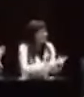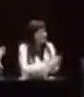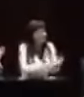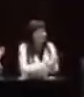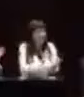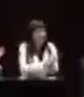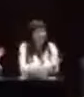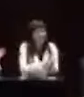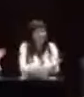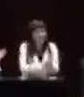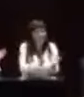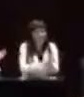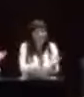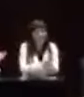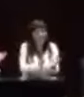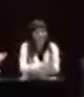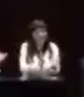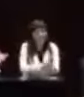pueden tomar